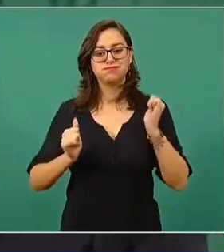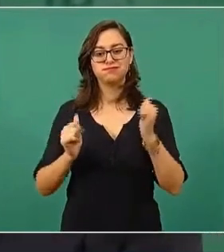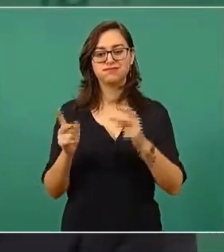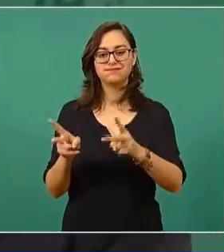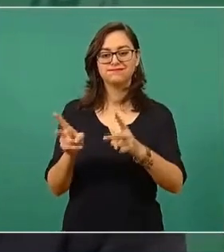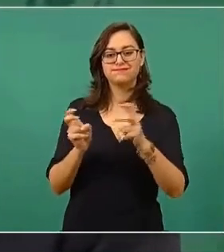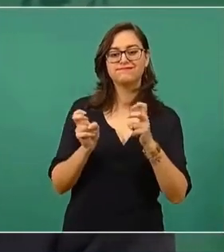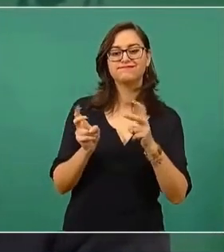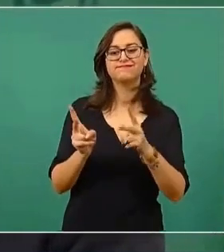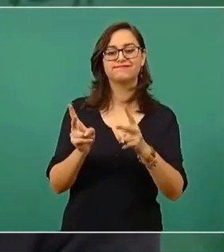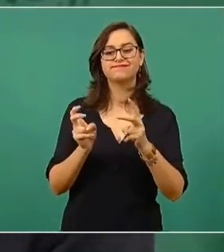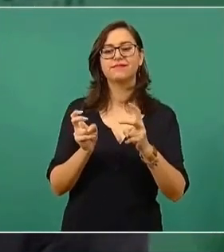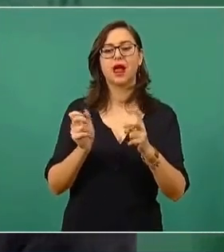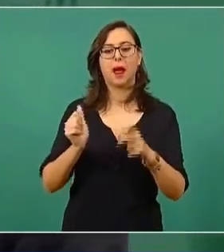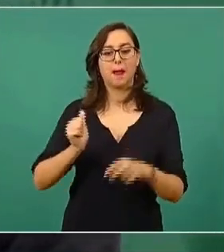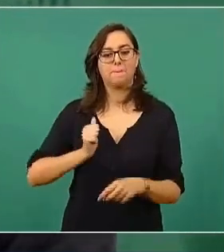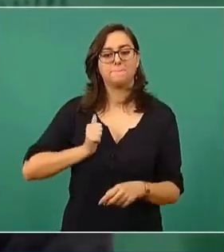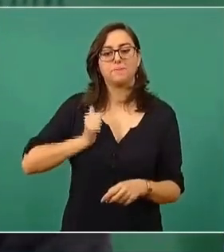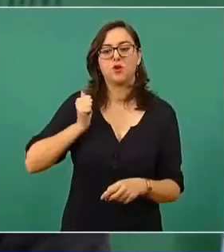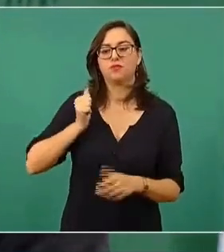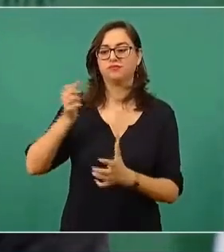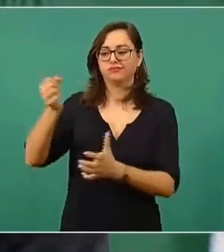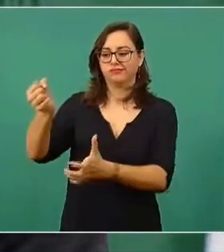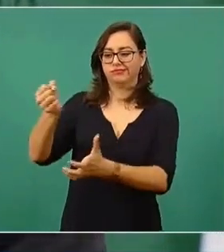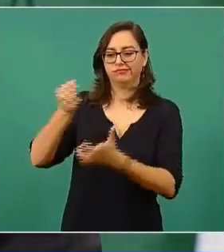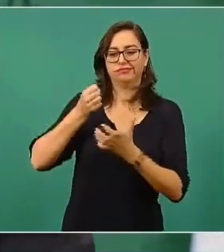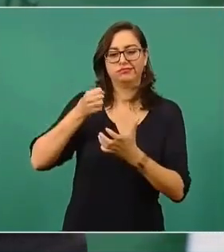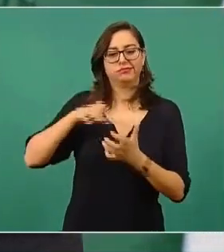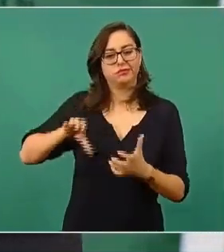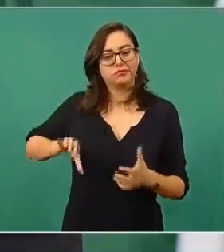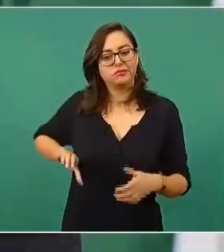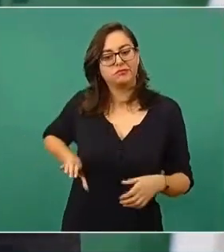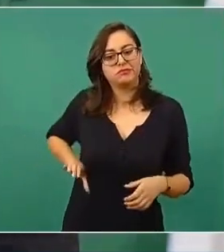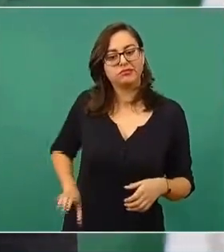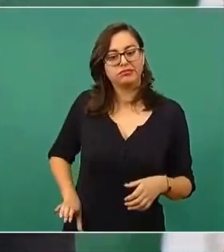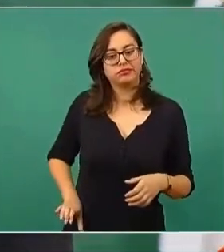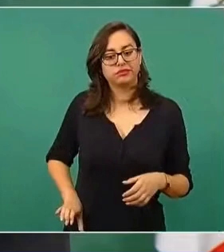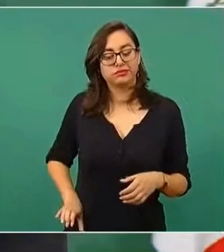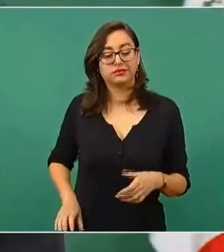¿sí?, la opresión,